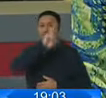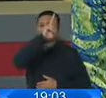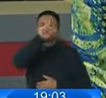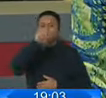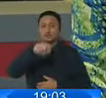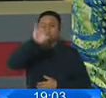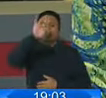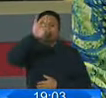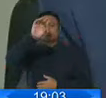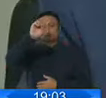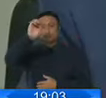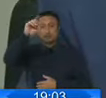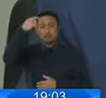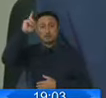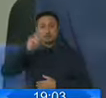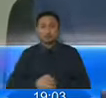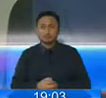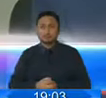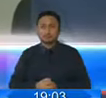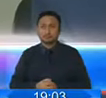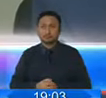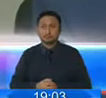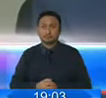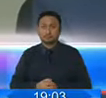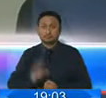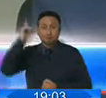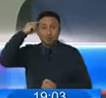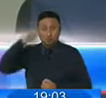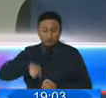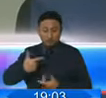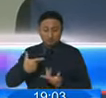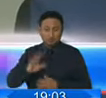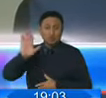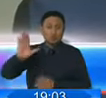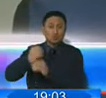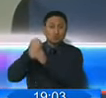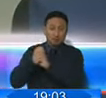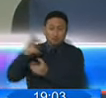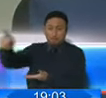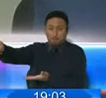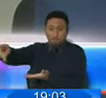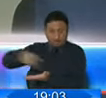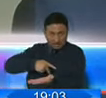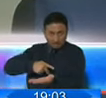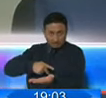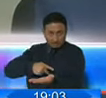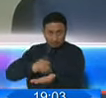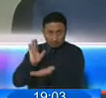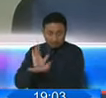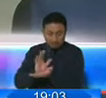de dólares. Que el gobierno central nos va a tener que pagar, en conclusión,